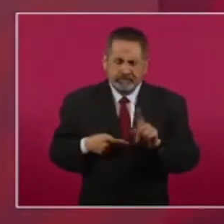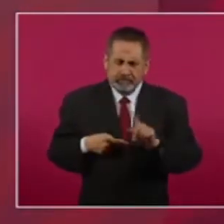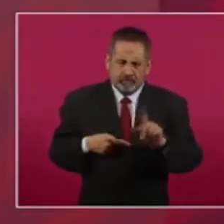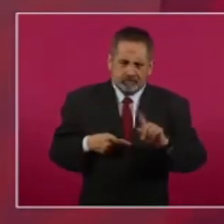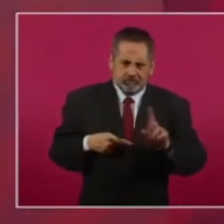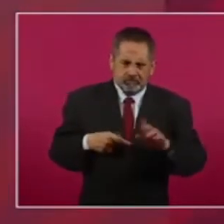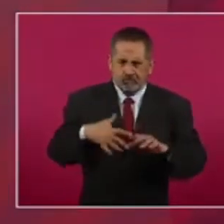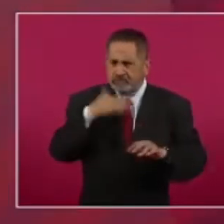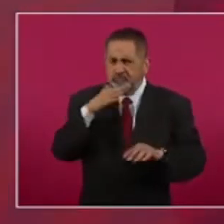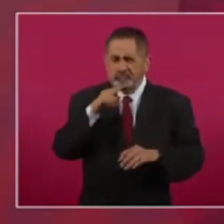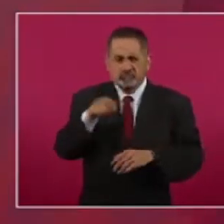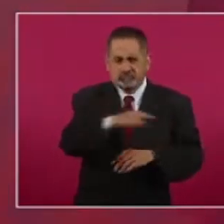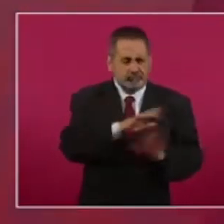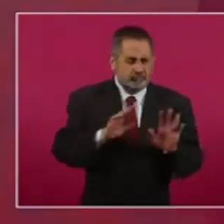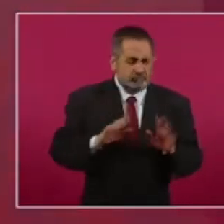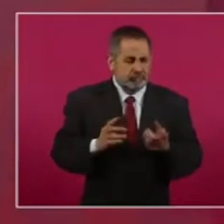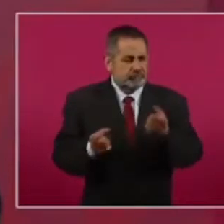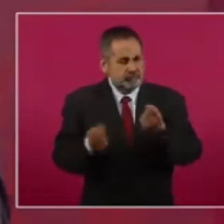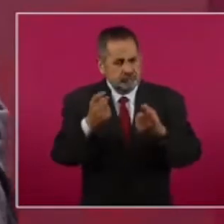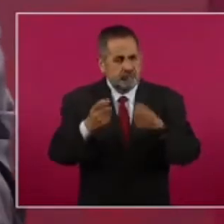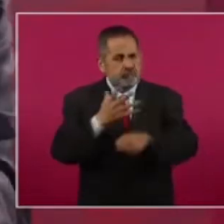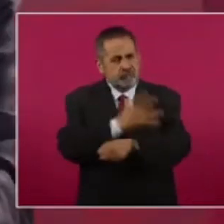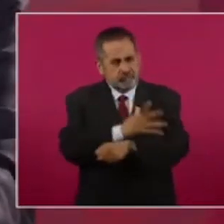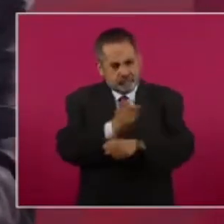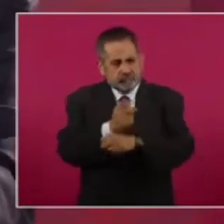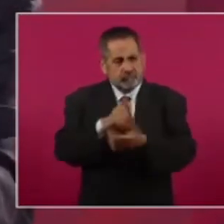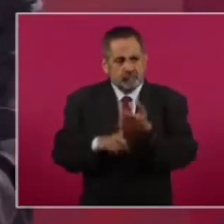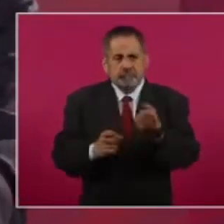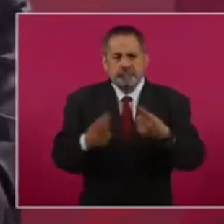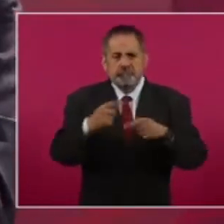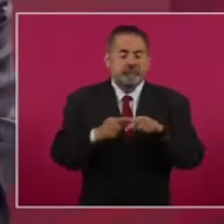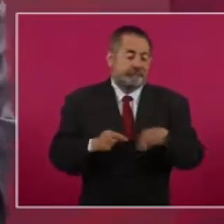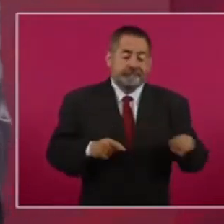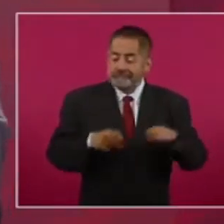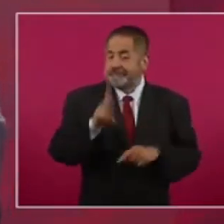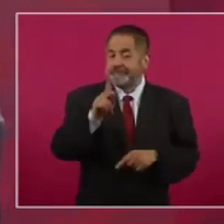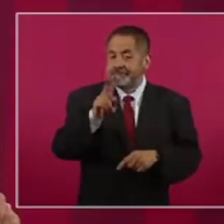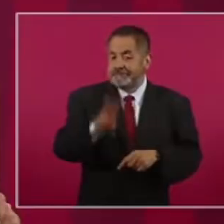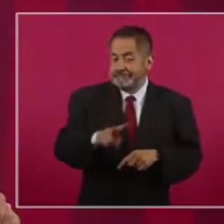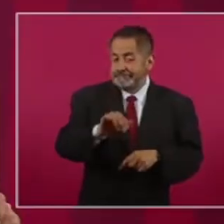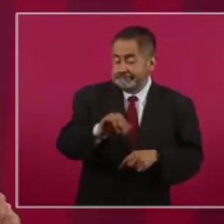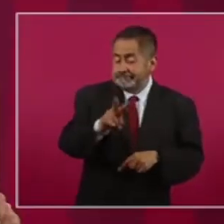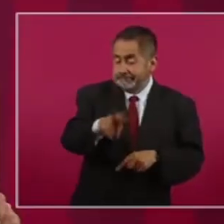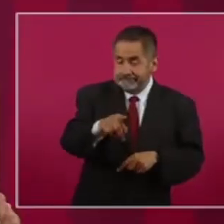sean corruptos, hay gente honesta, pero sí